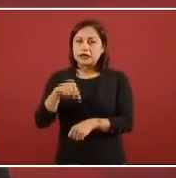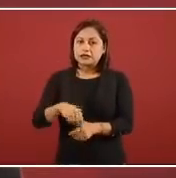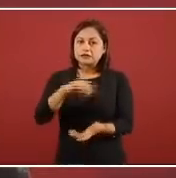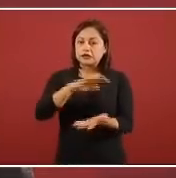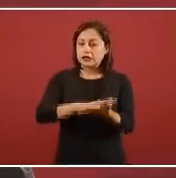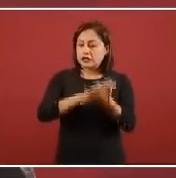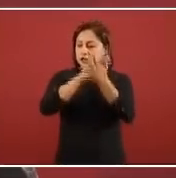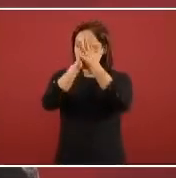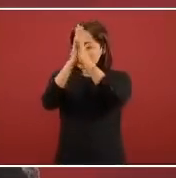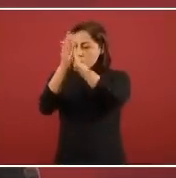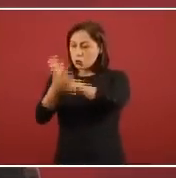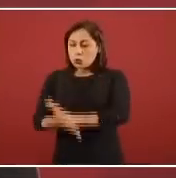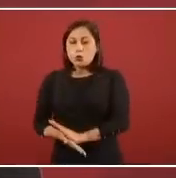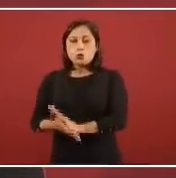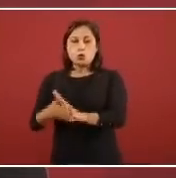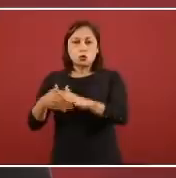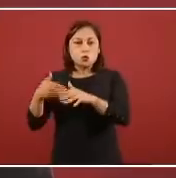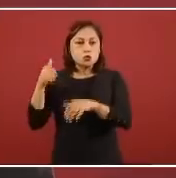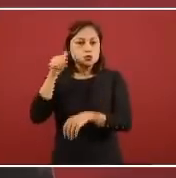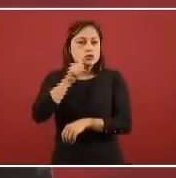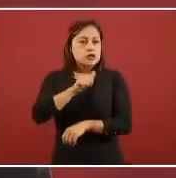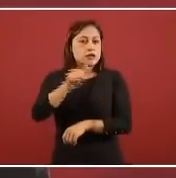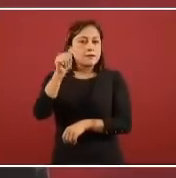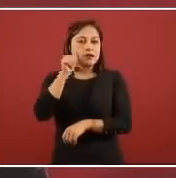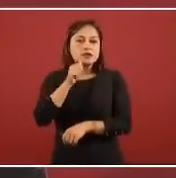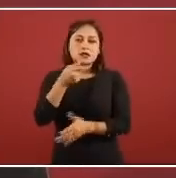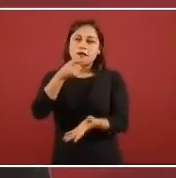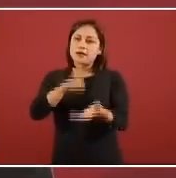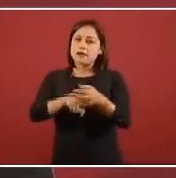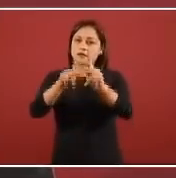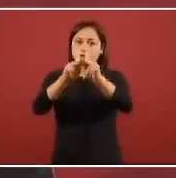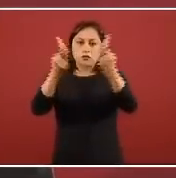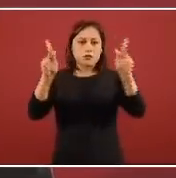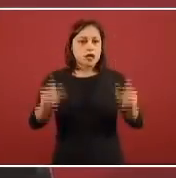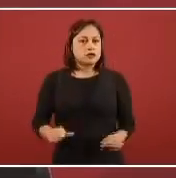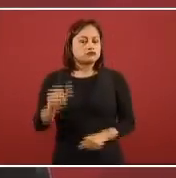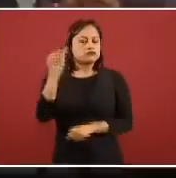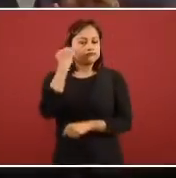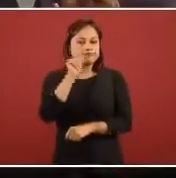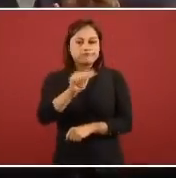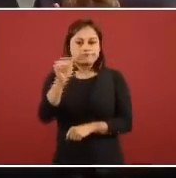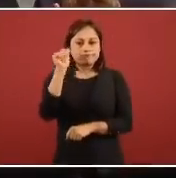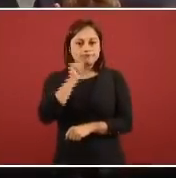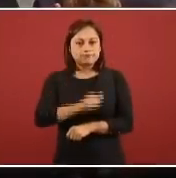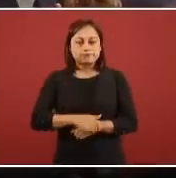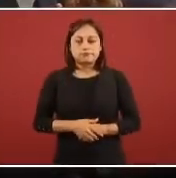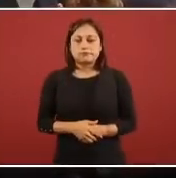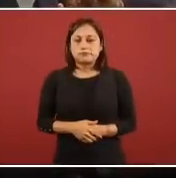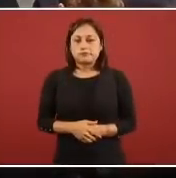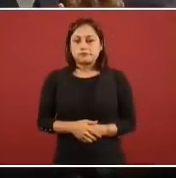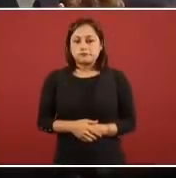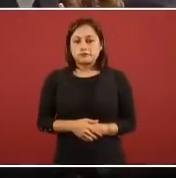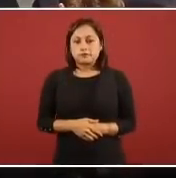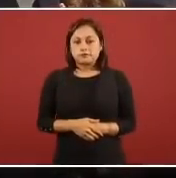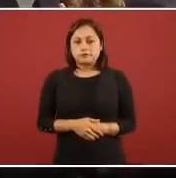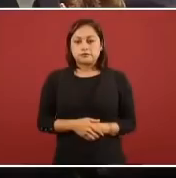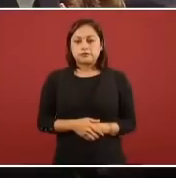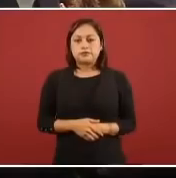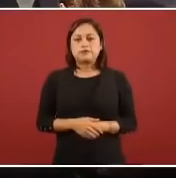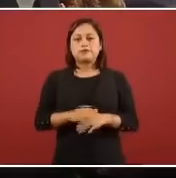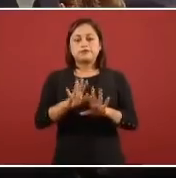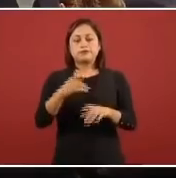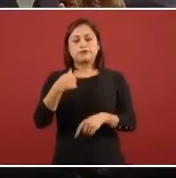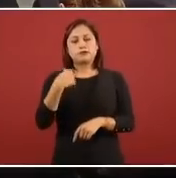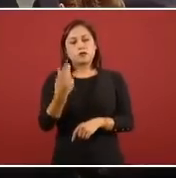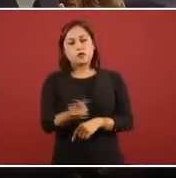será pacífico, siempre. Presidente, esta conferencia de medios,